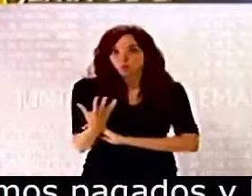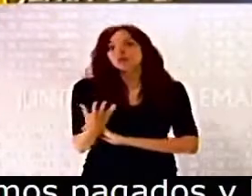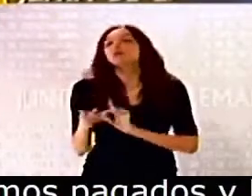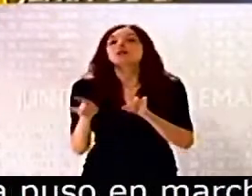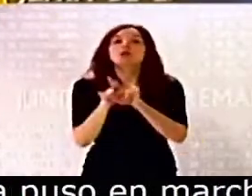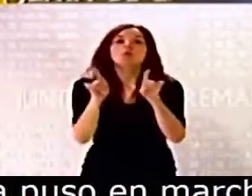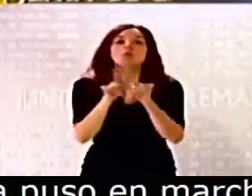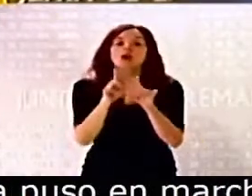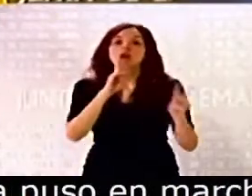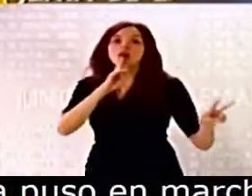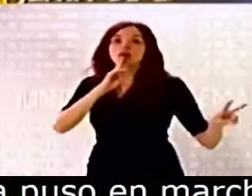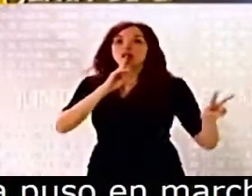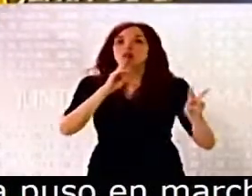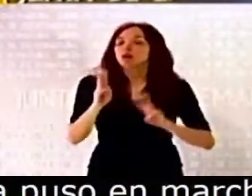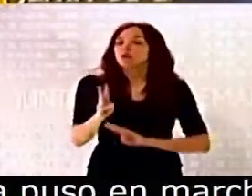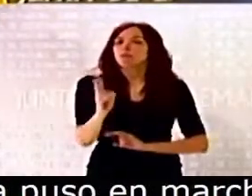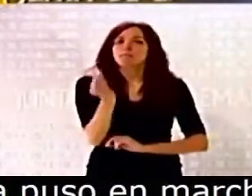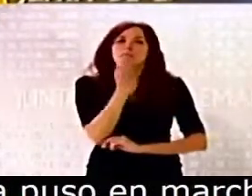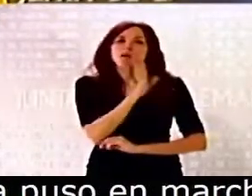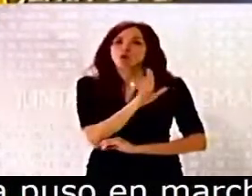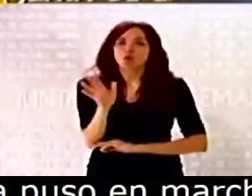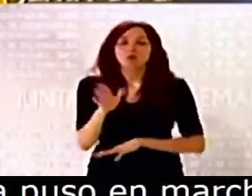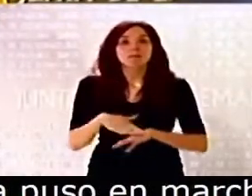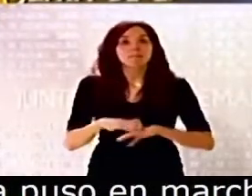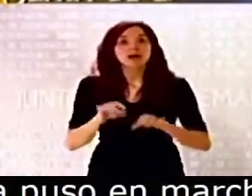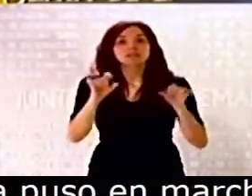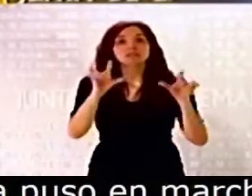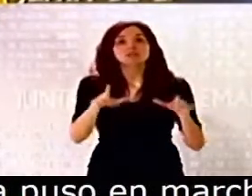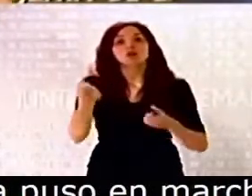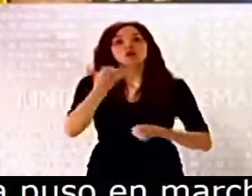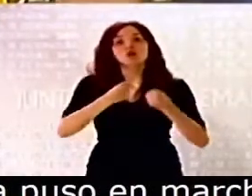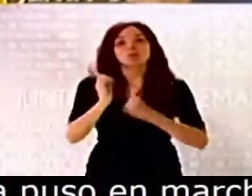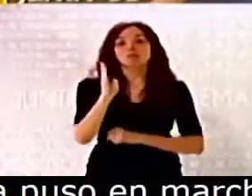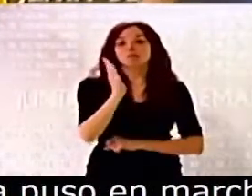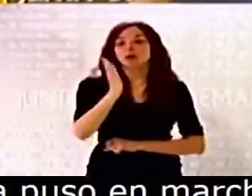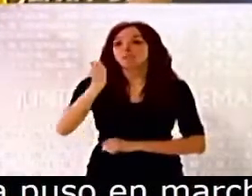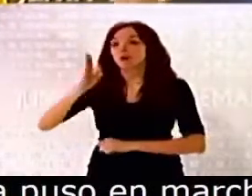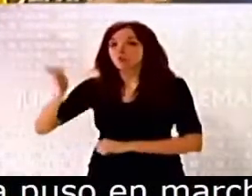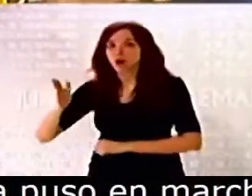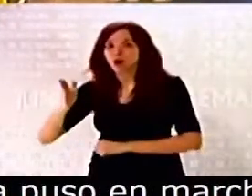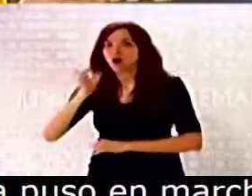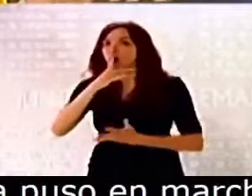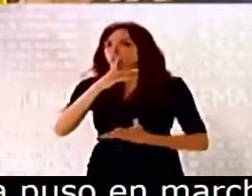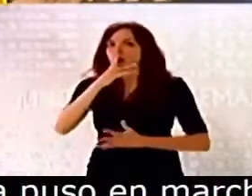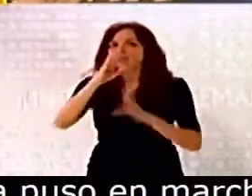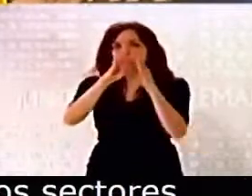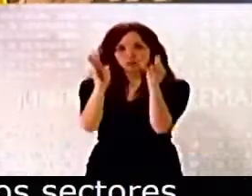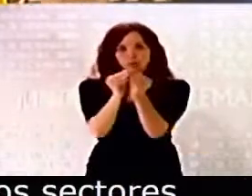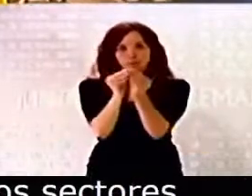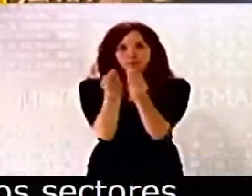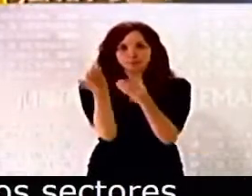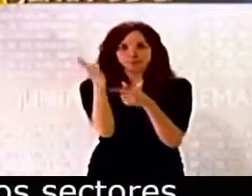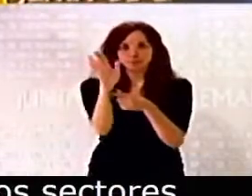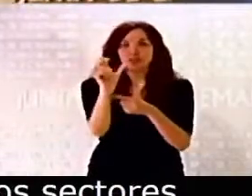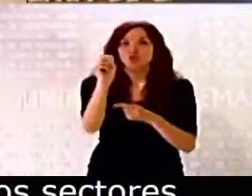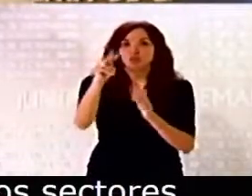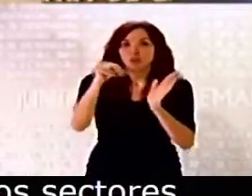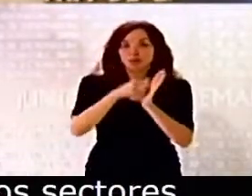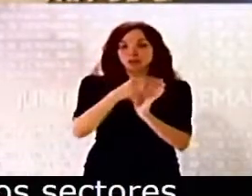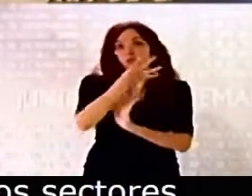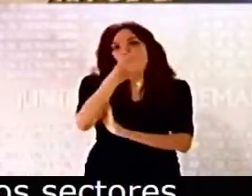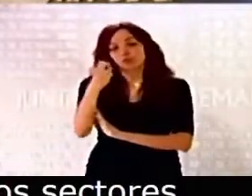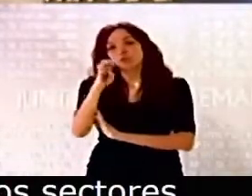mejor respuesta y la necesaria respuesta a los sectores económicos más afectados. A día de hoy, 12.543